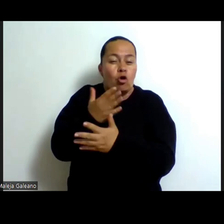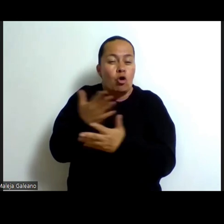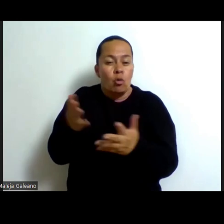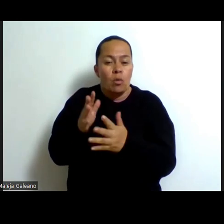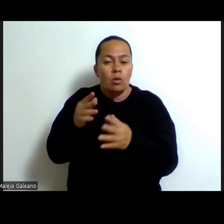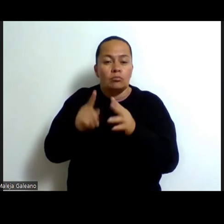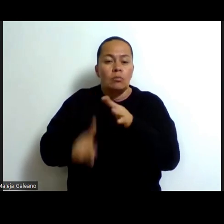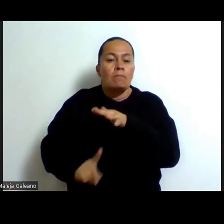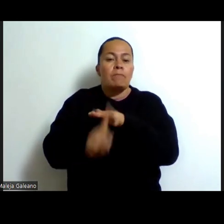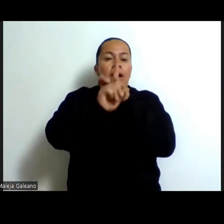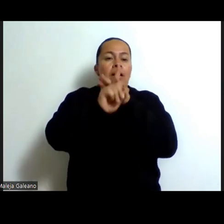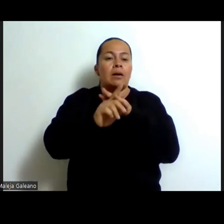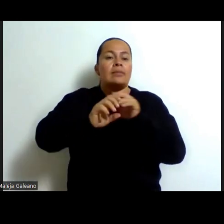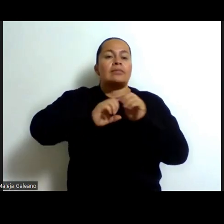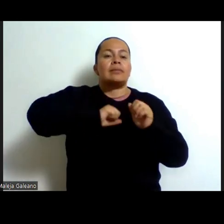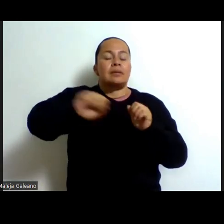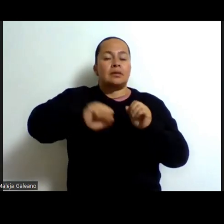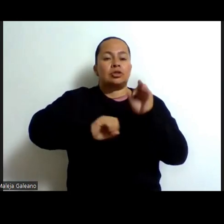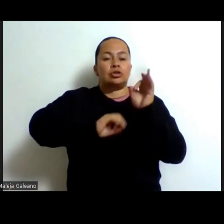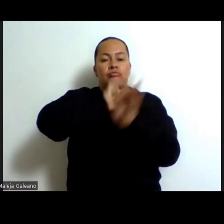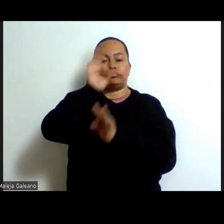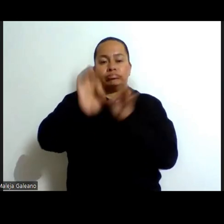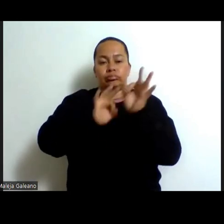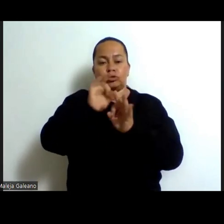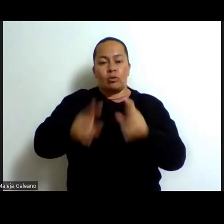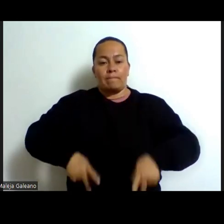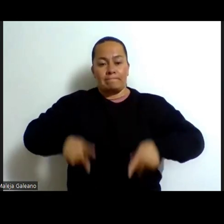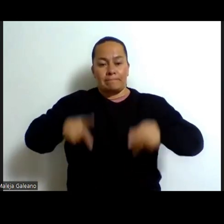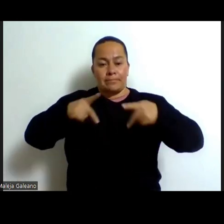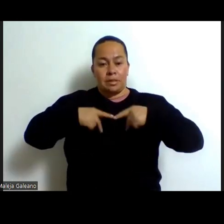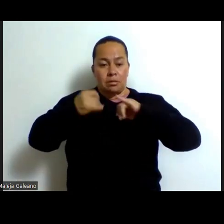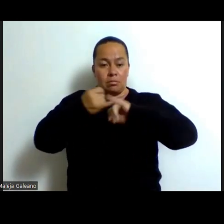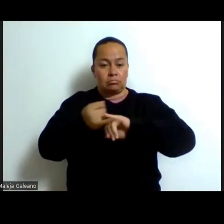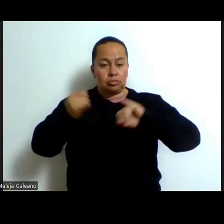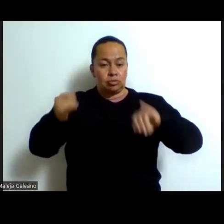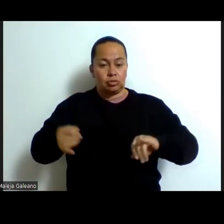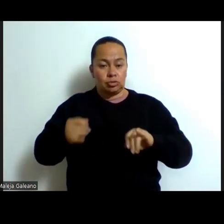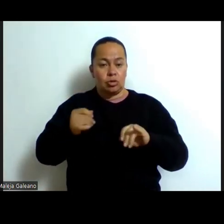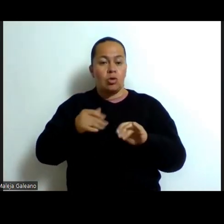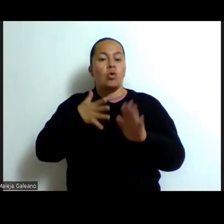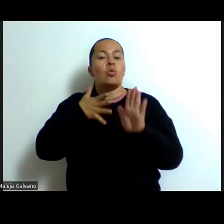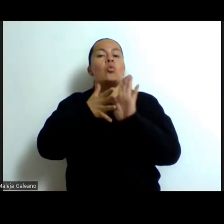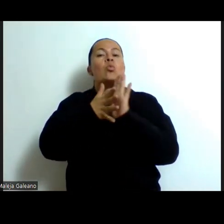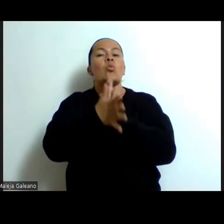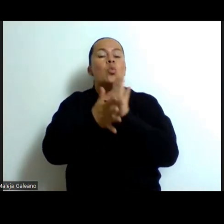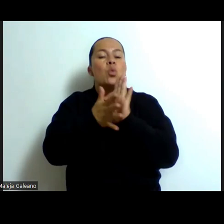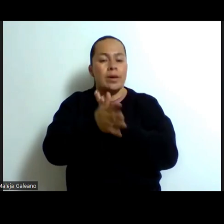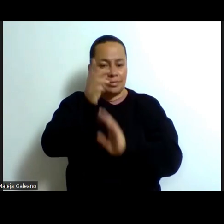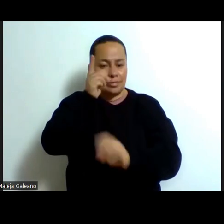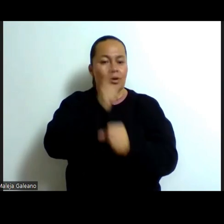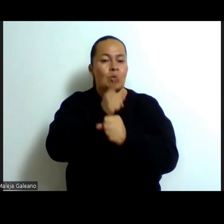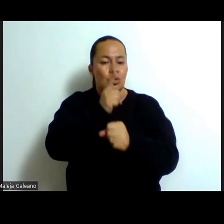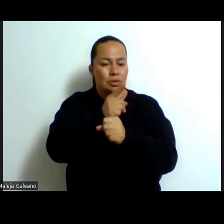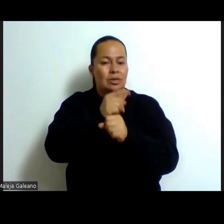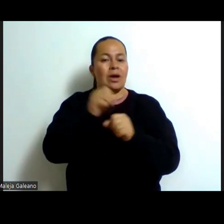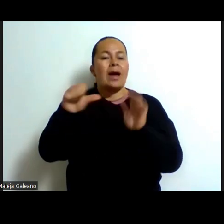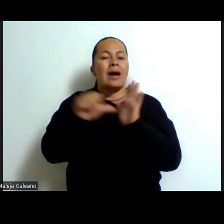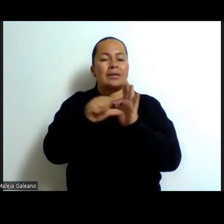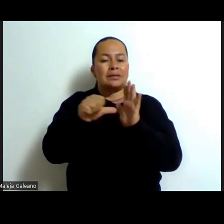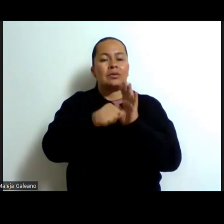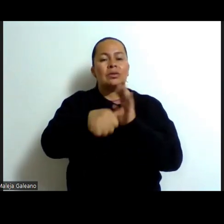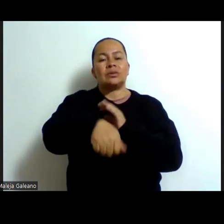derecho a tener una vida independiente y que lo menciona precisamente el artículo 19 de la